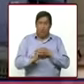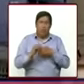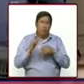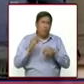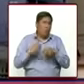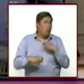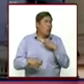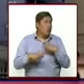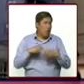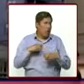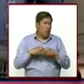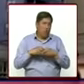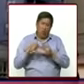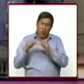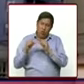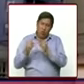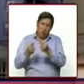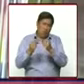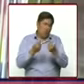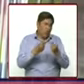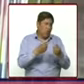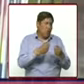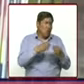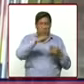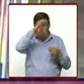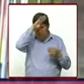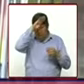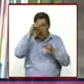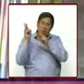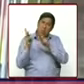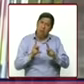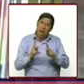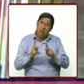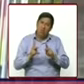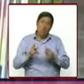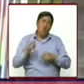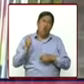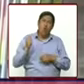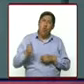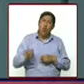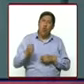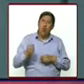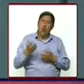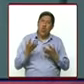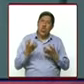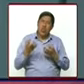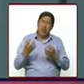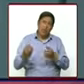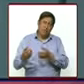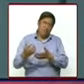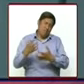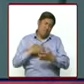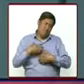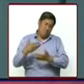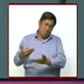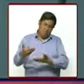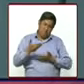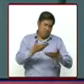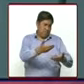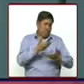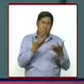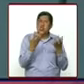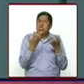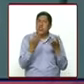riesgo después de que salas constitucionales de Beni y Pando invalidaran la convocatoria para la preselección de candidatos al